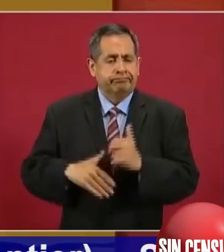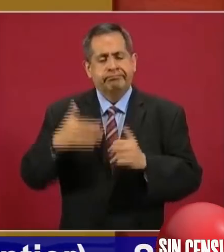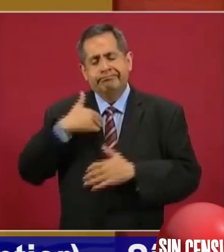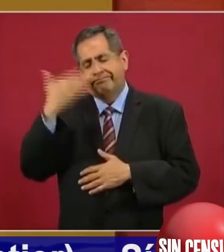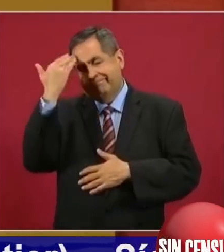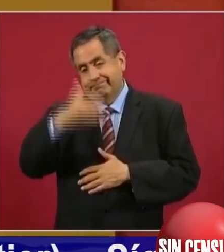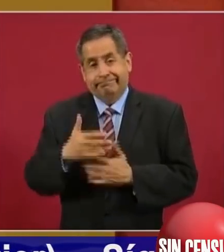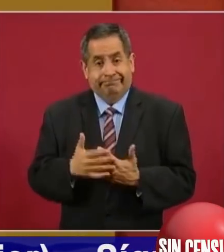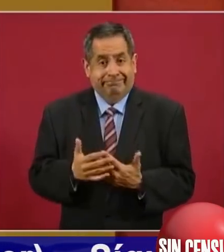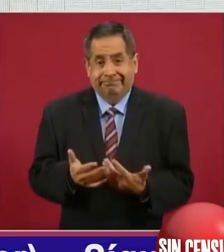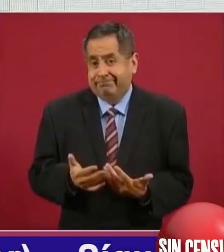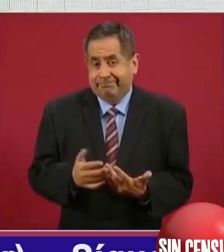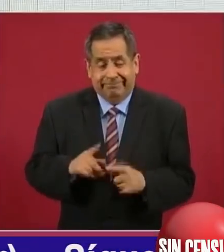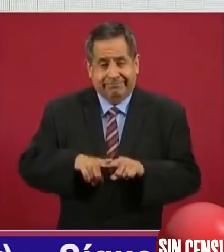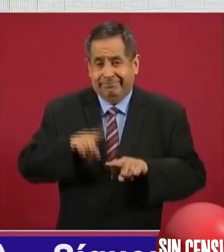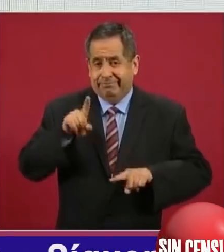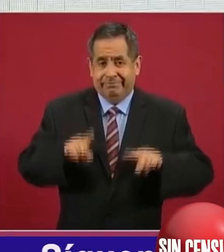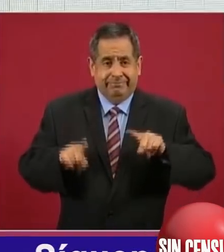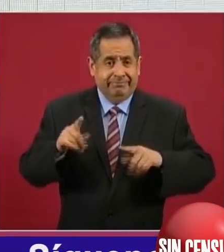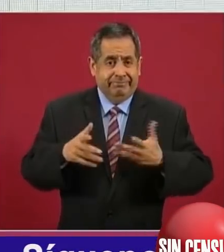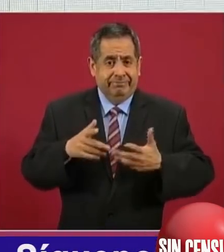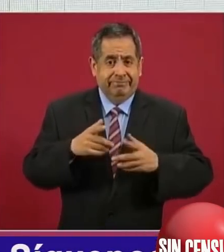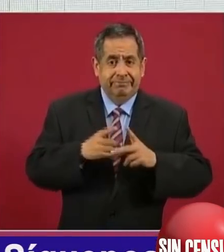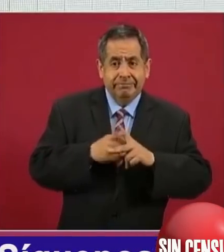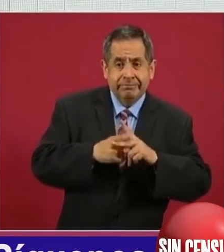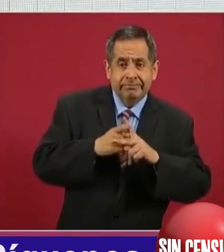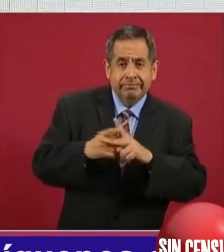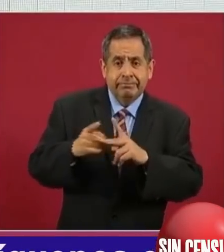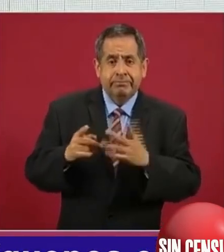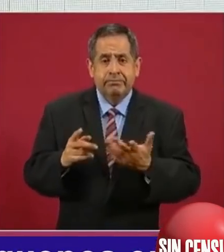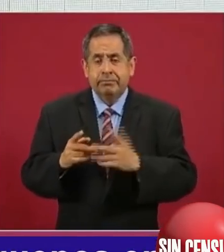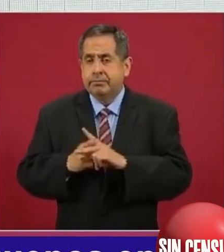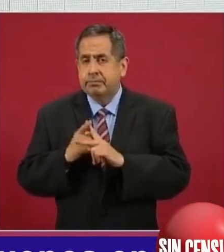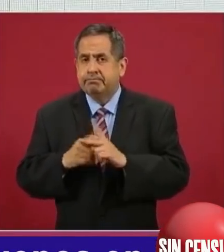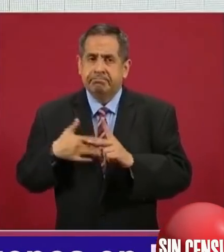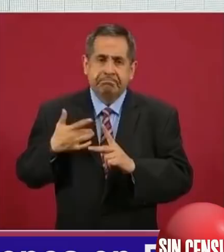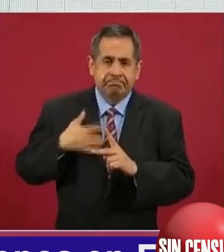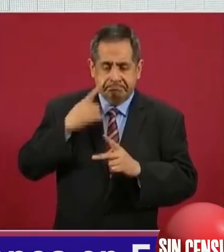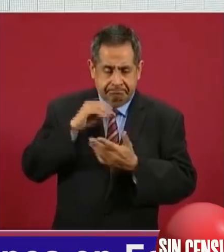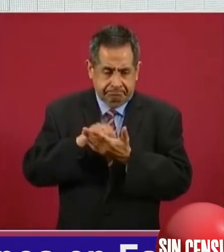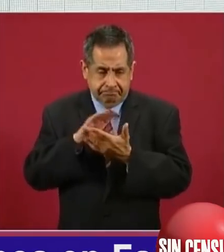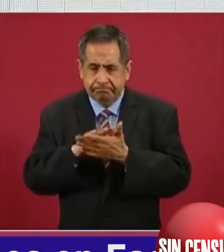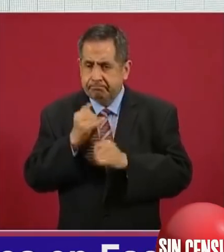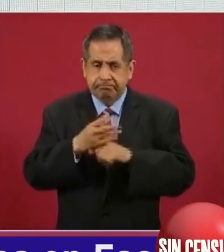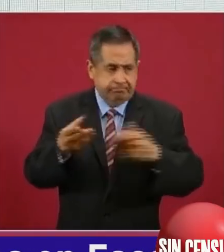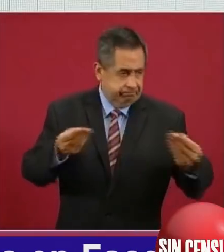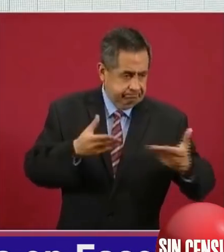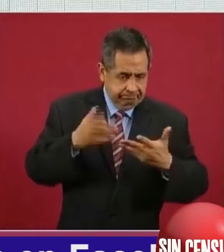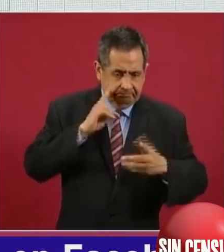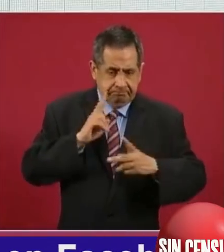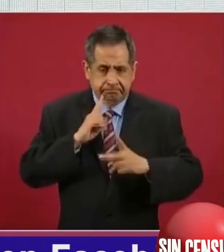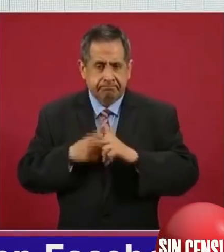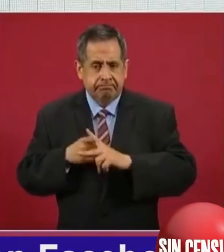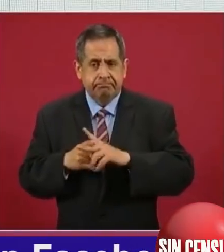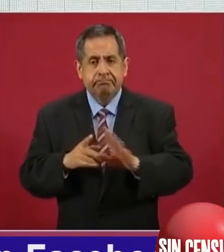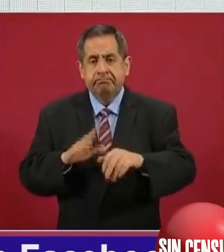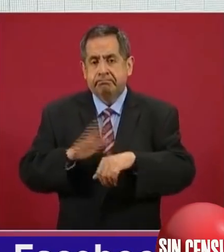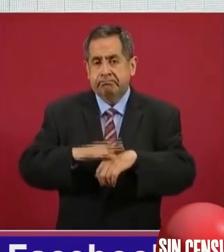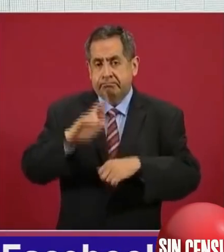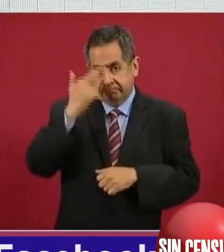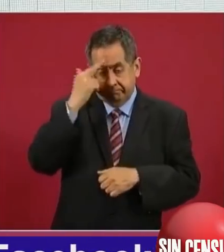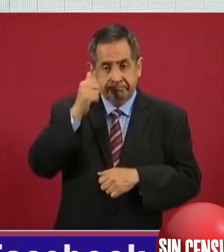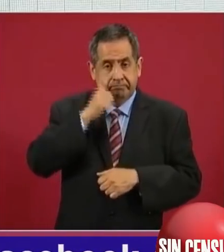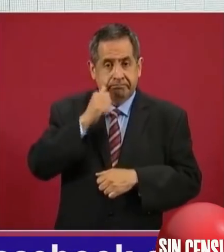momento va a estar en distinto nivel de intensidad. Son predicciones con base en la información y recuerden siempre que toda